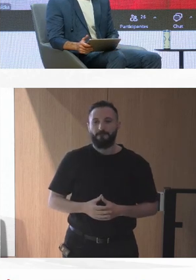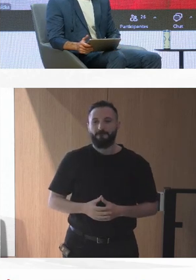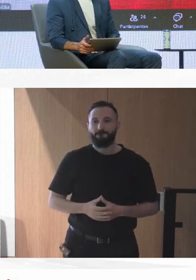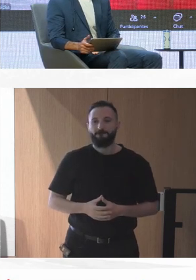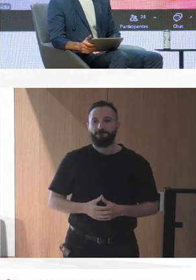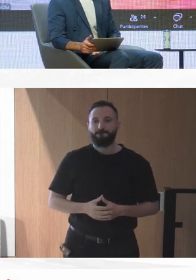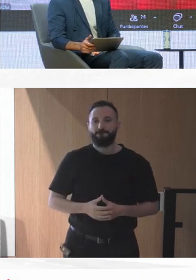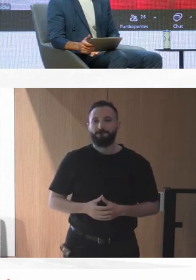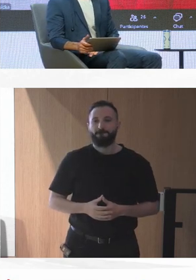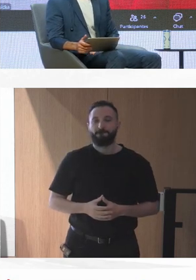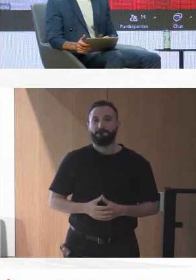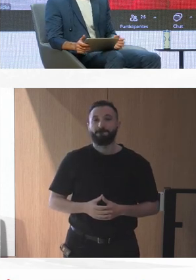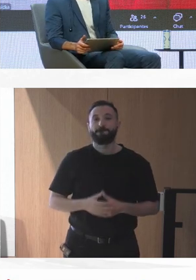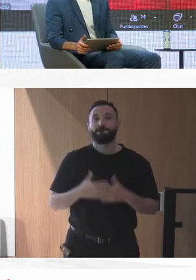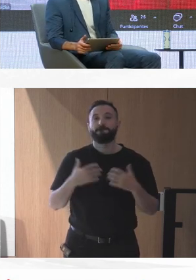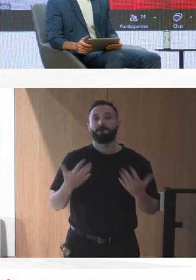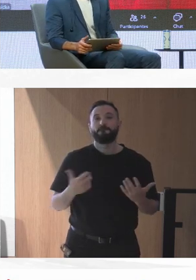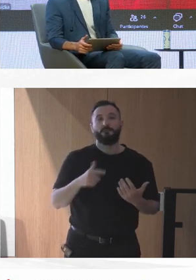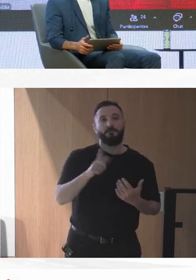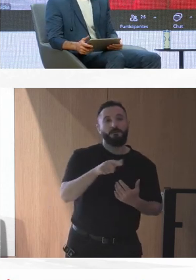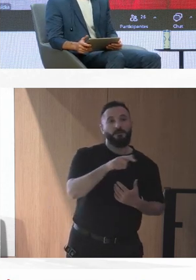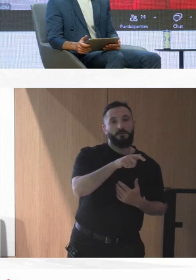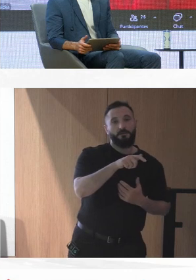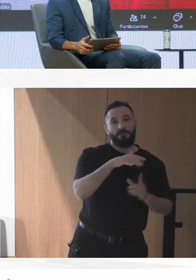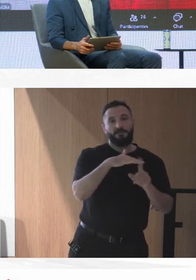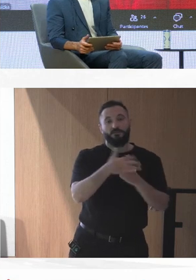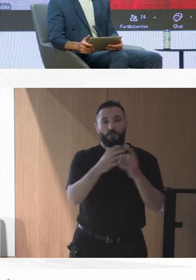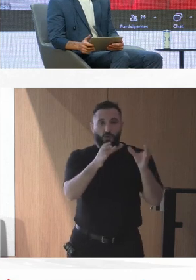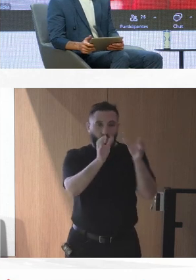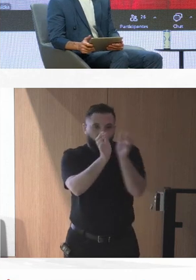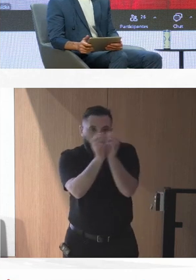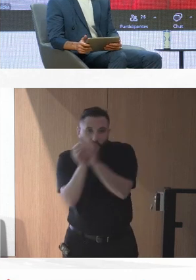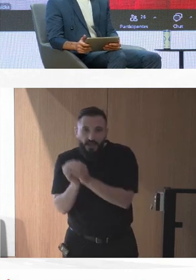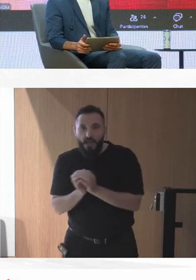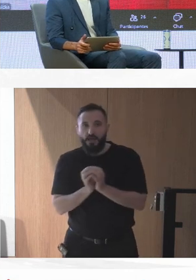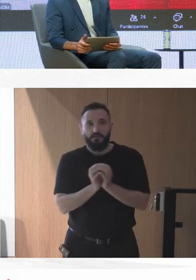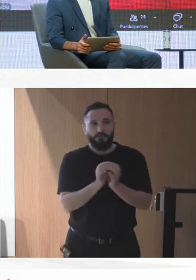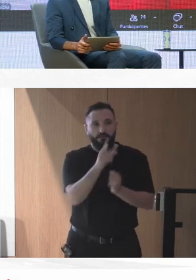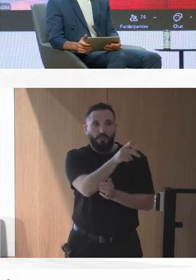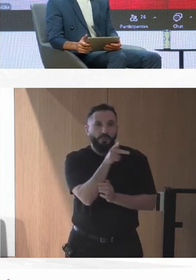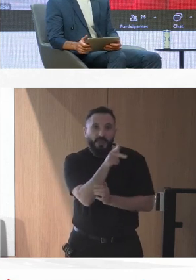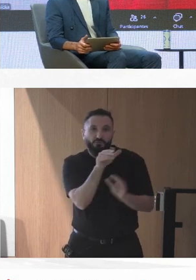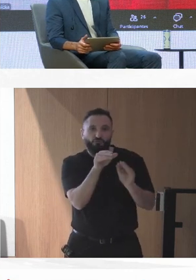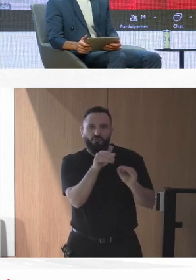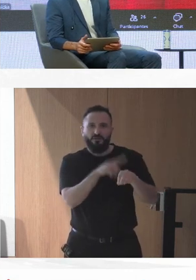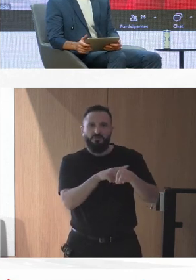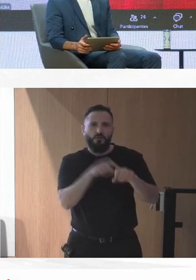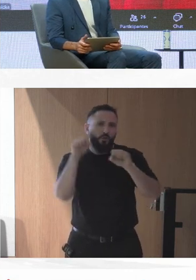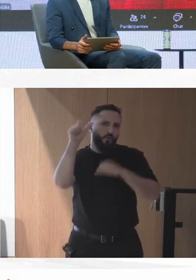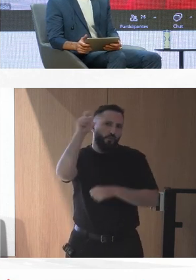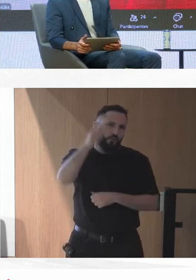bueno, vemos que muchos derechos de minorías se tarda mucho tiempo y también